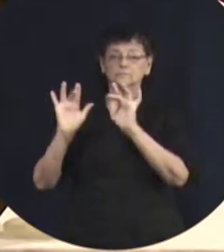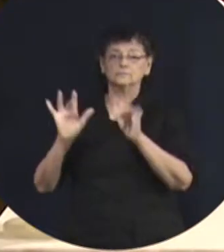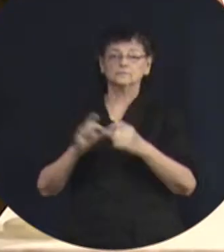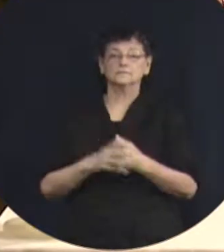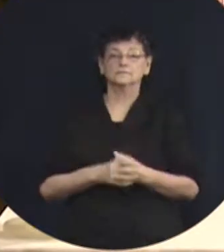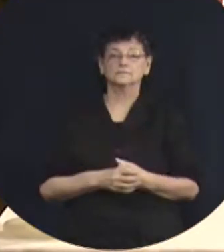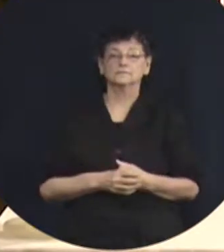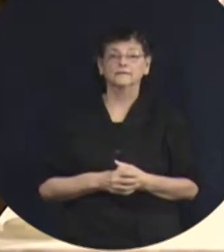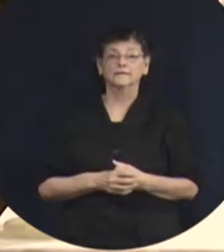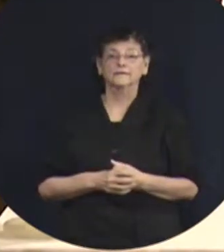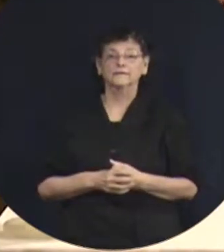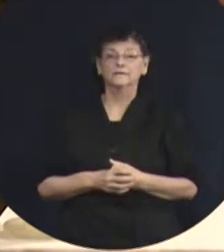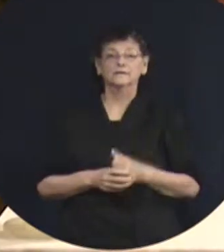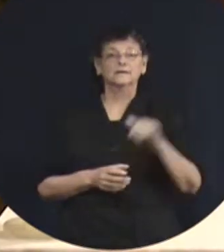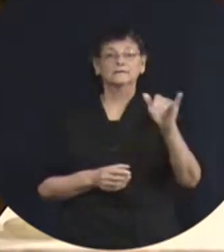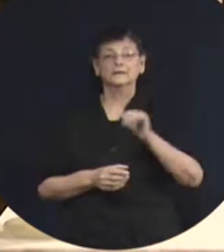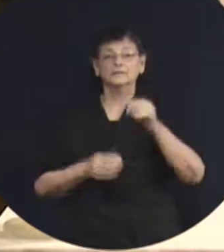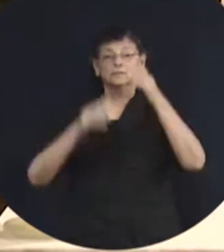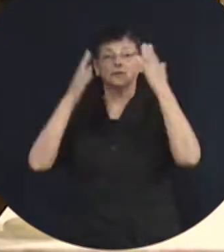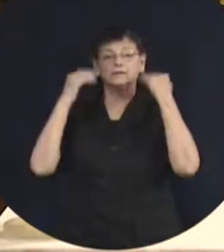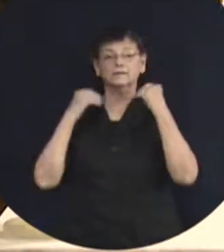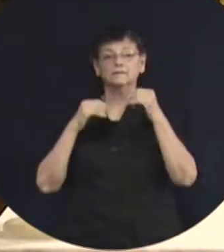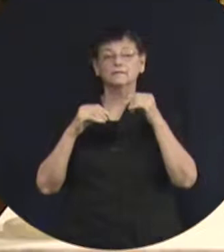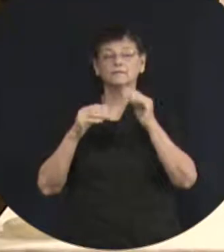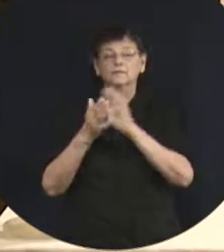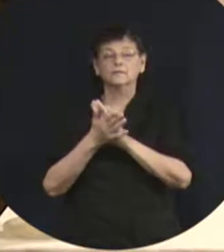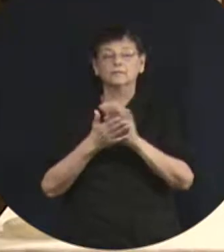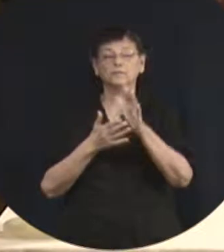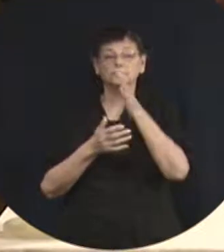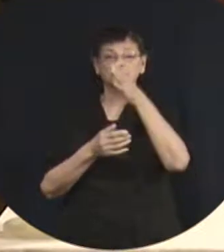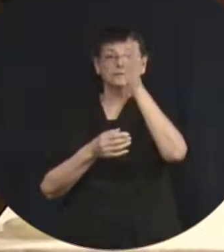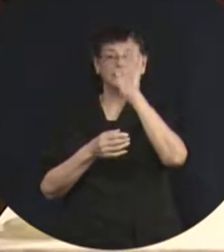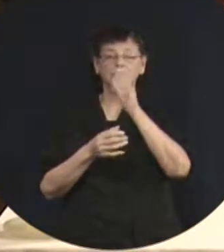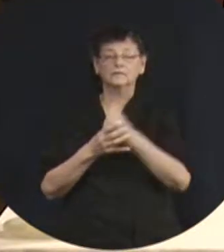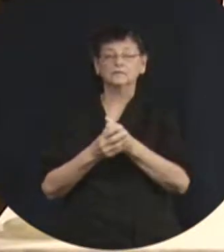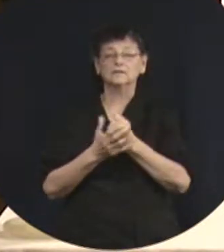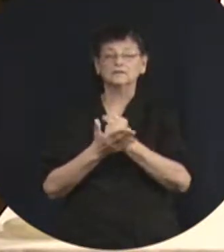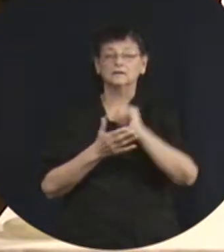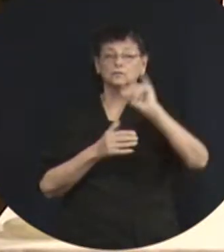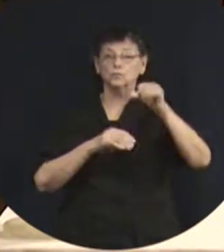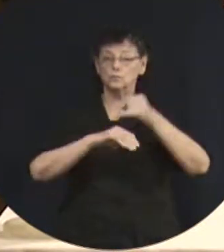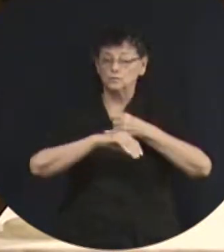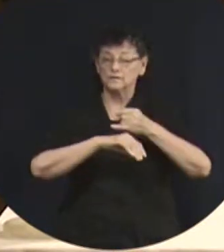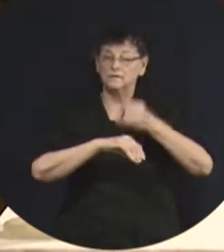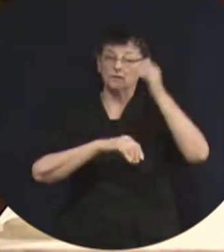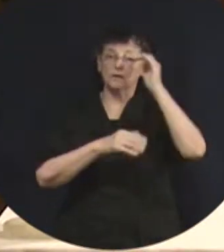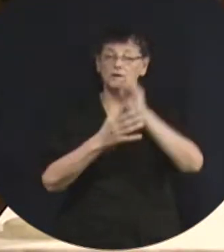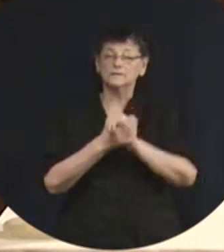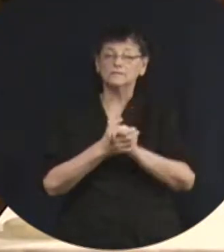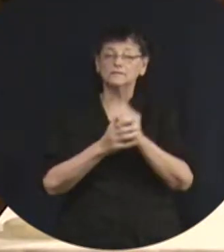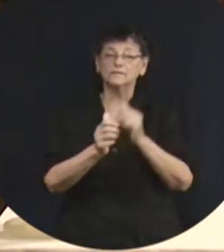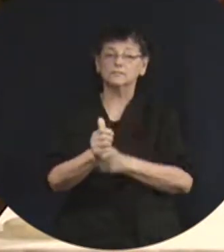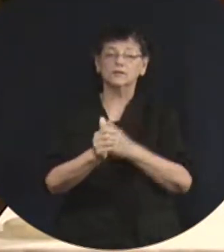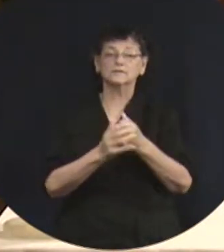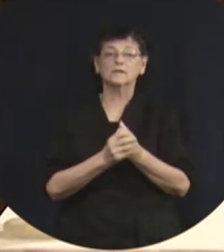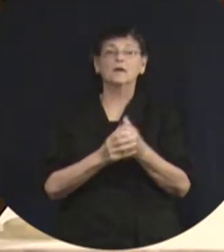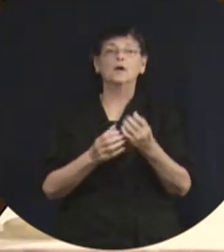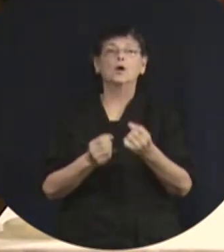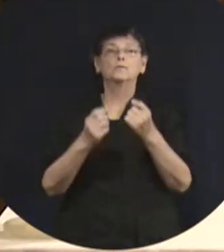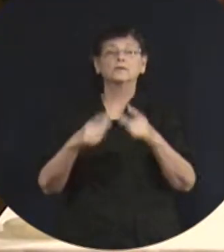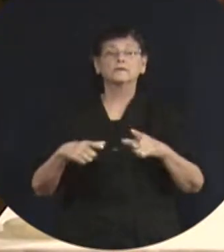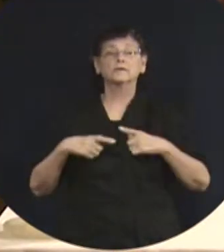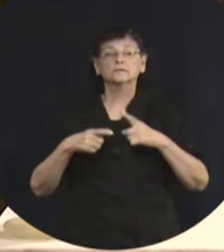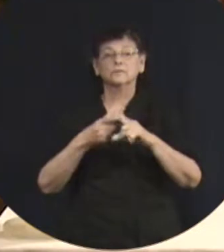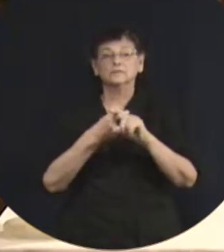todos nosotros, y así con María, la Virgen Madre de Dios, San José su esposo, los apóstoles y